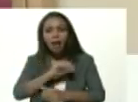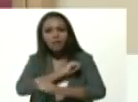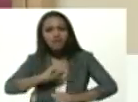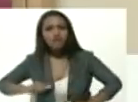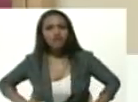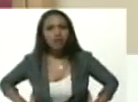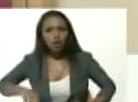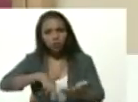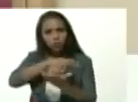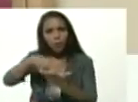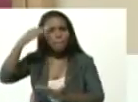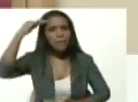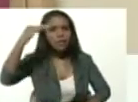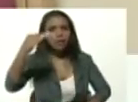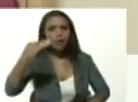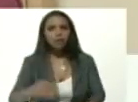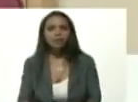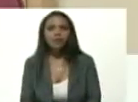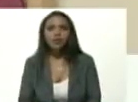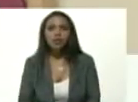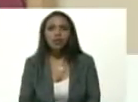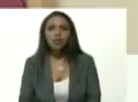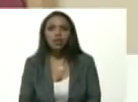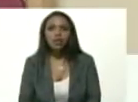Nacional Bolivariana,